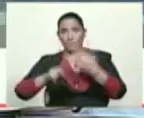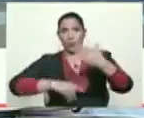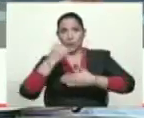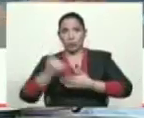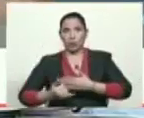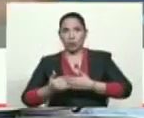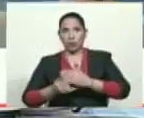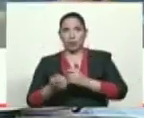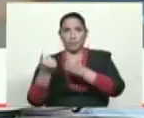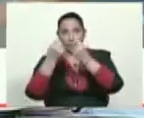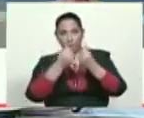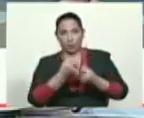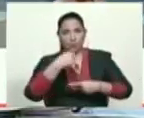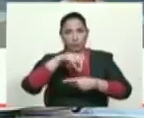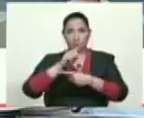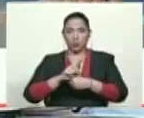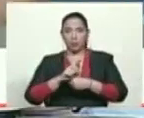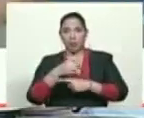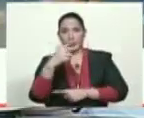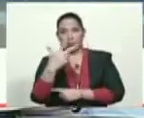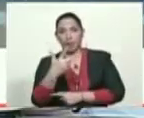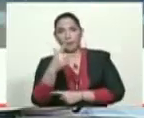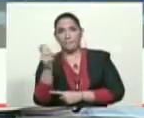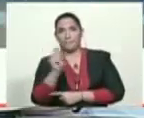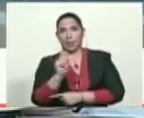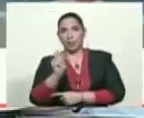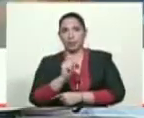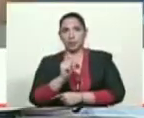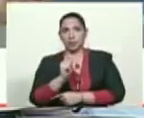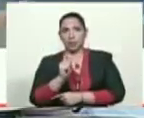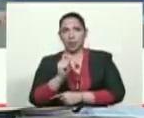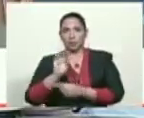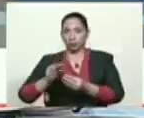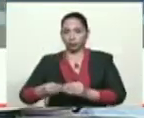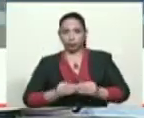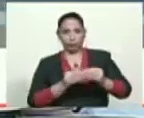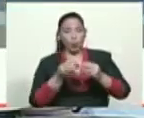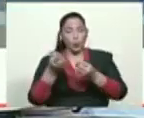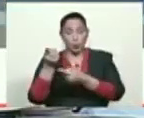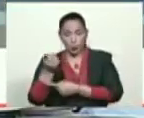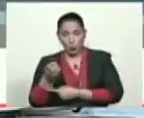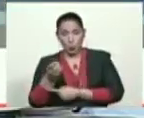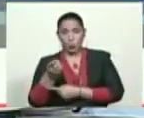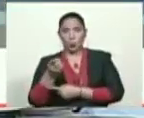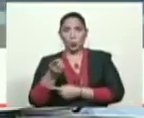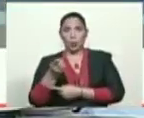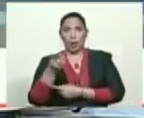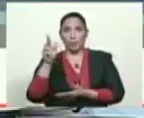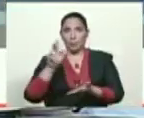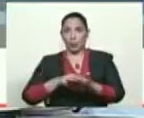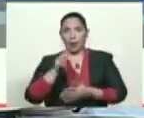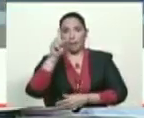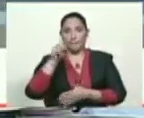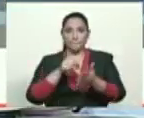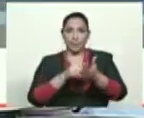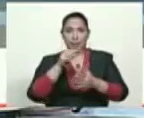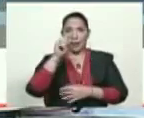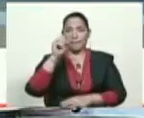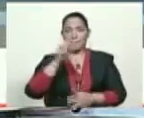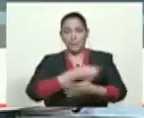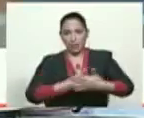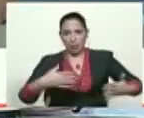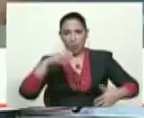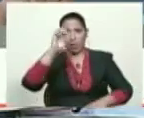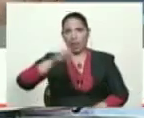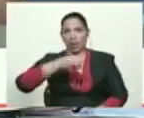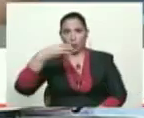presidentes para el primer trimestre de ejecución usted aprobó mil millones de euros para ser ejecutados durante este